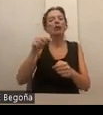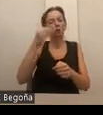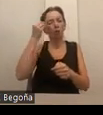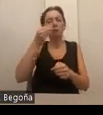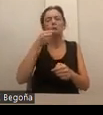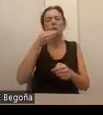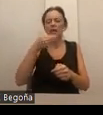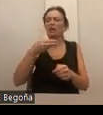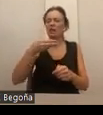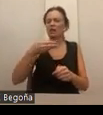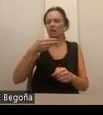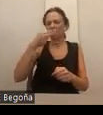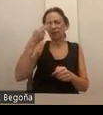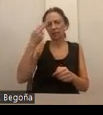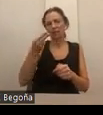bastante importante.